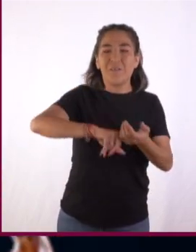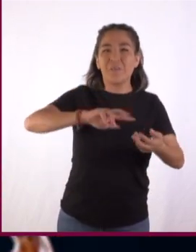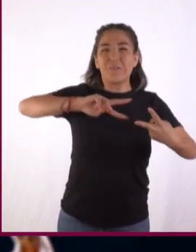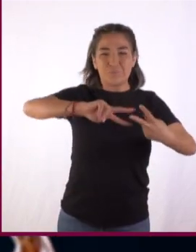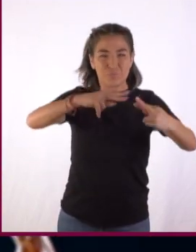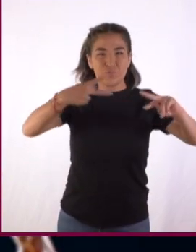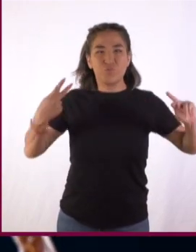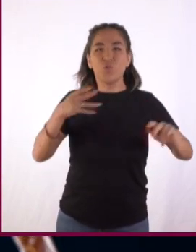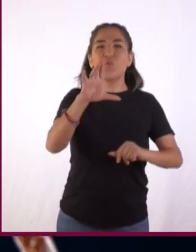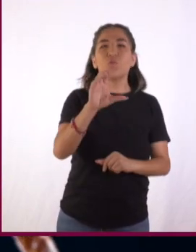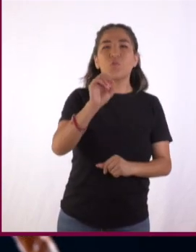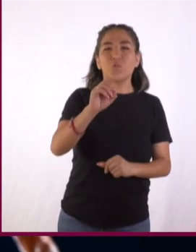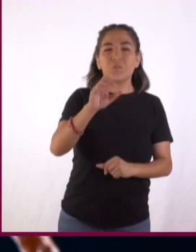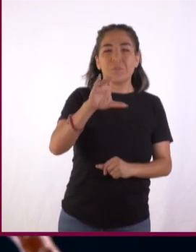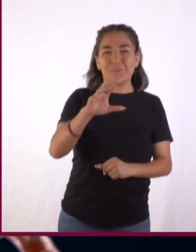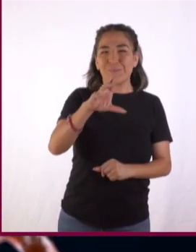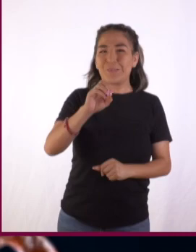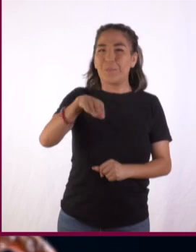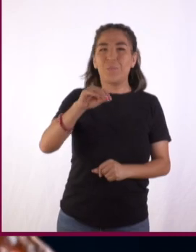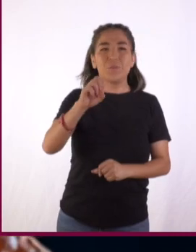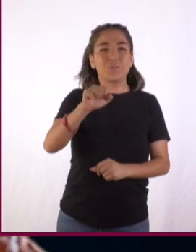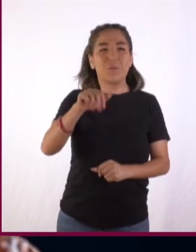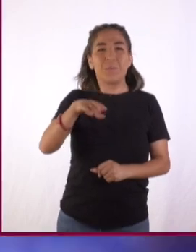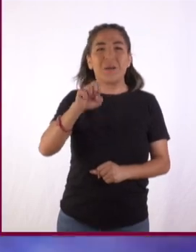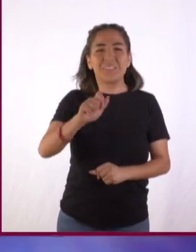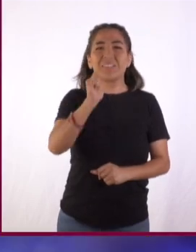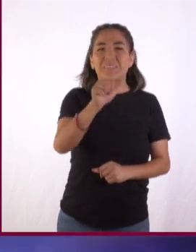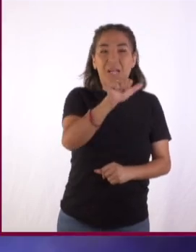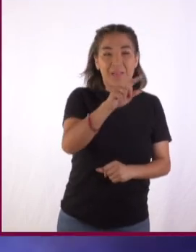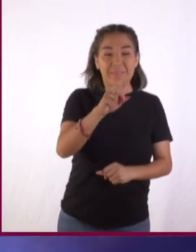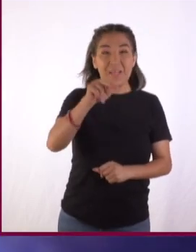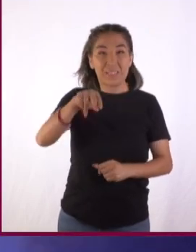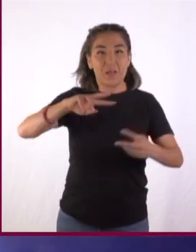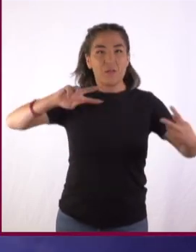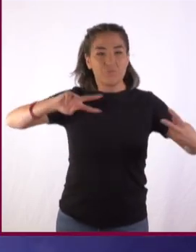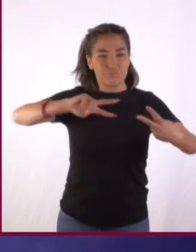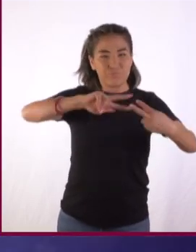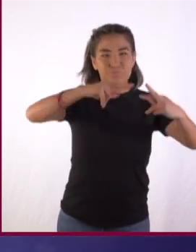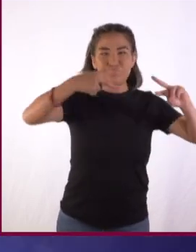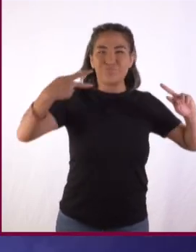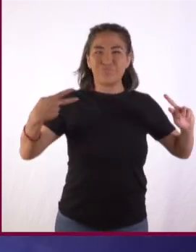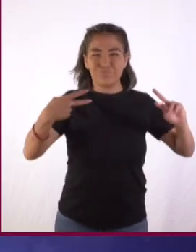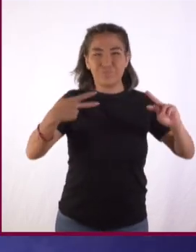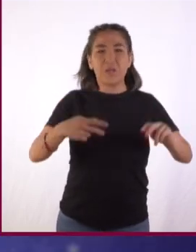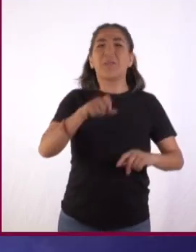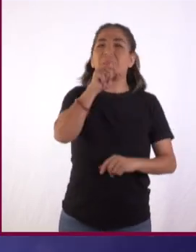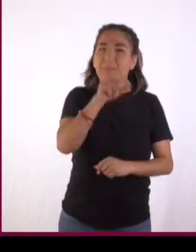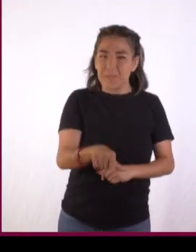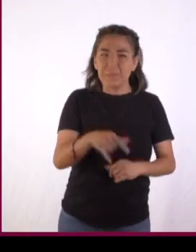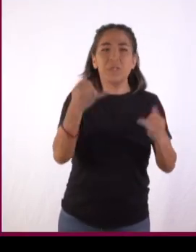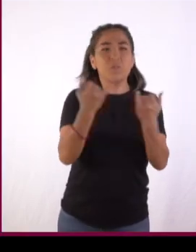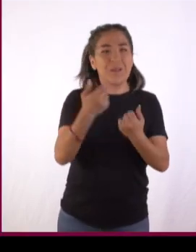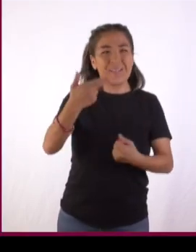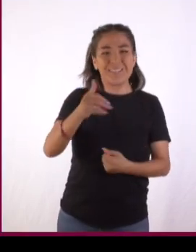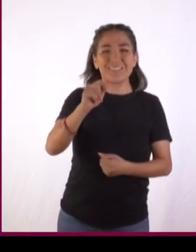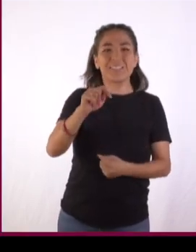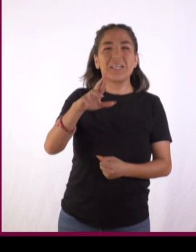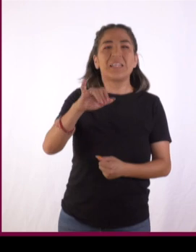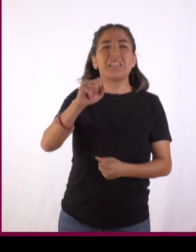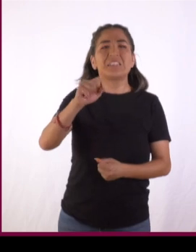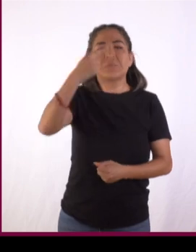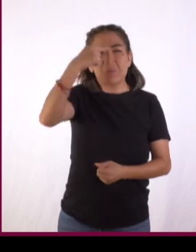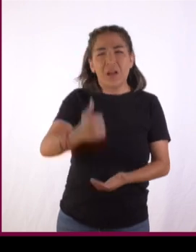comportamiento de los cromosomas, que son las formas en las que el ADN se compacta durante la división celular. Asimismo,